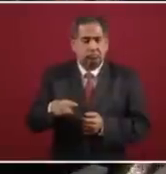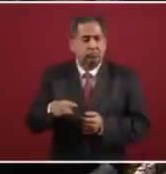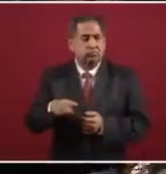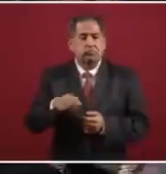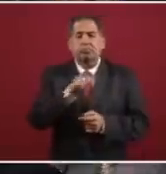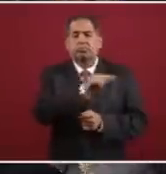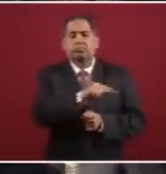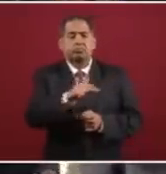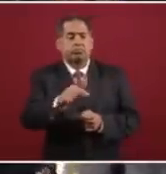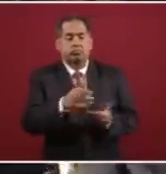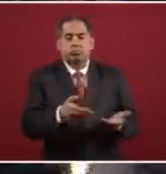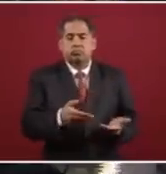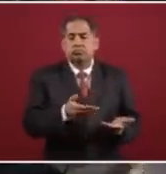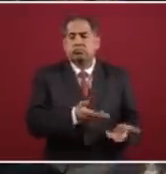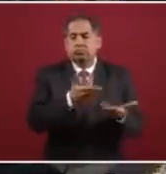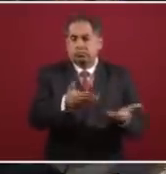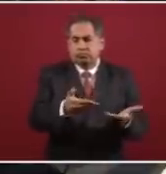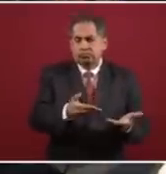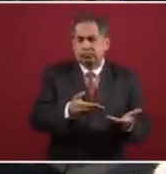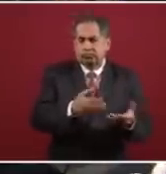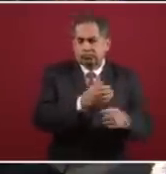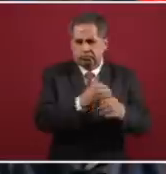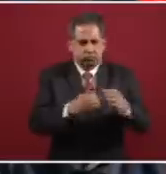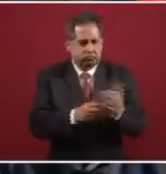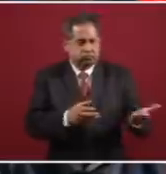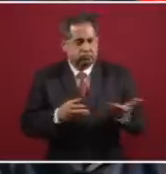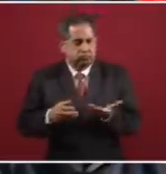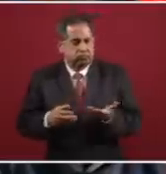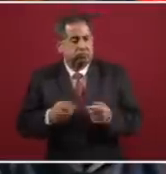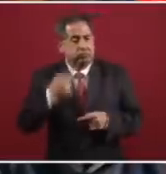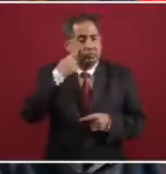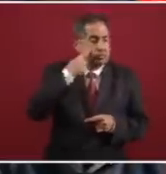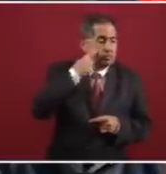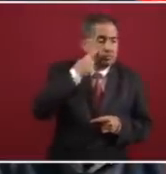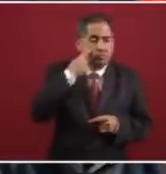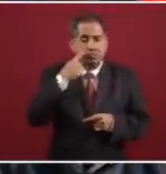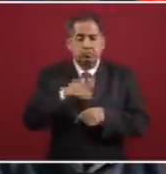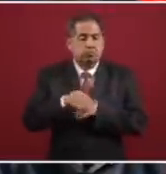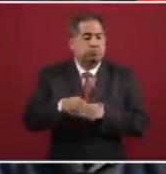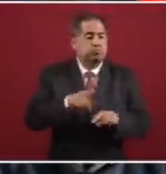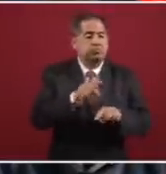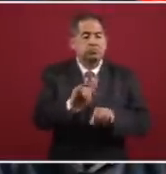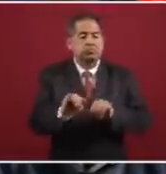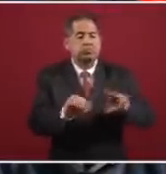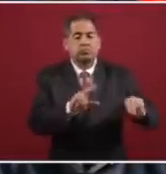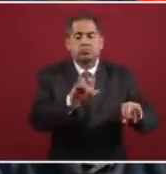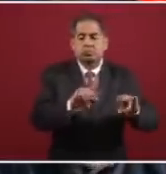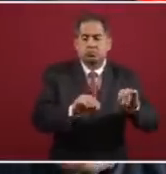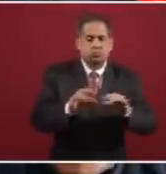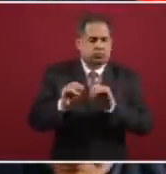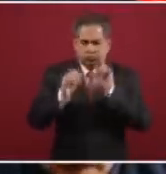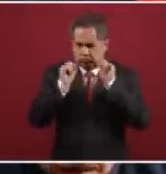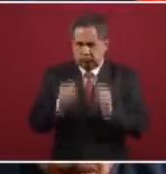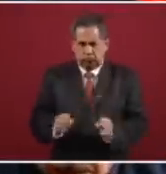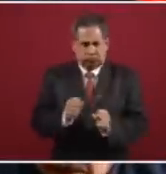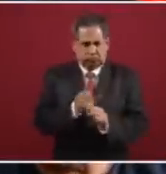proveedores, las denuncias de los proveedores, para la adquisición de bienes? ¿O si hay total